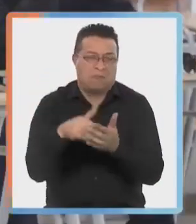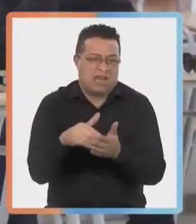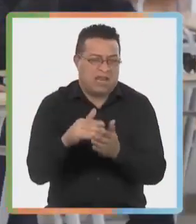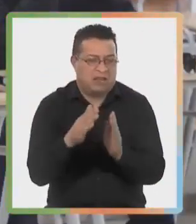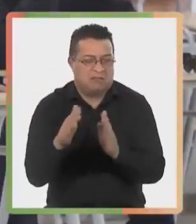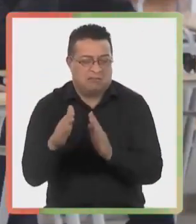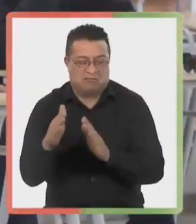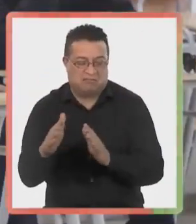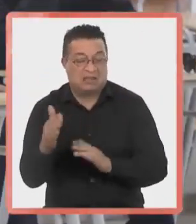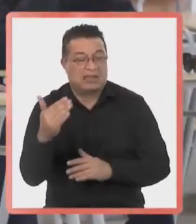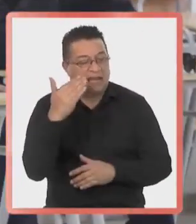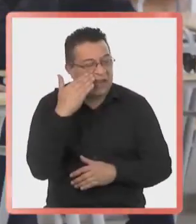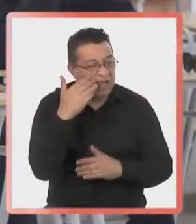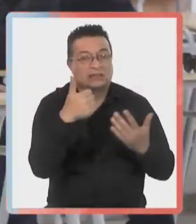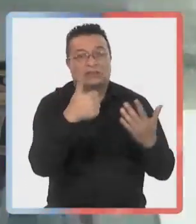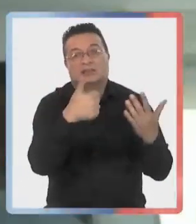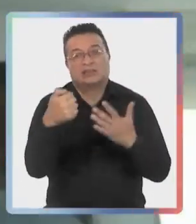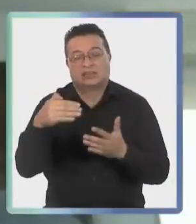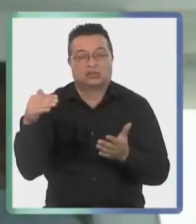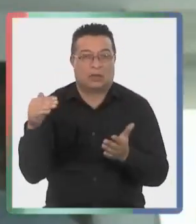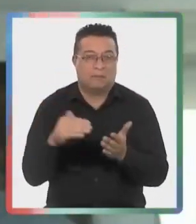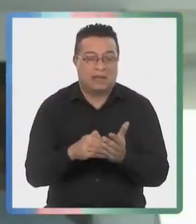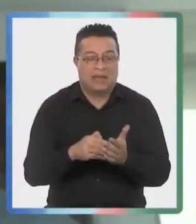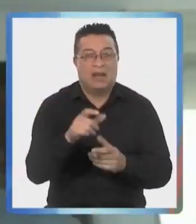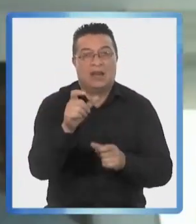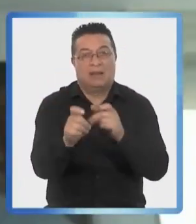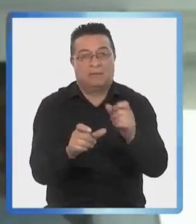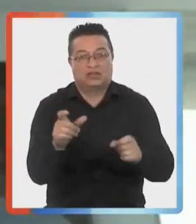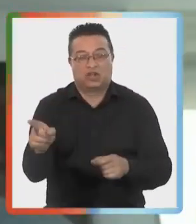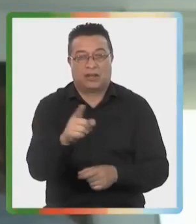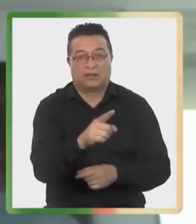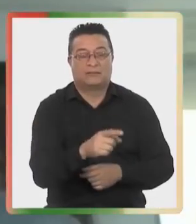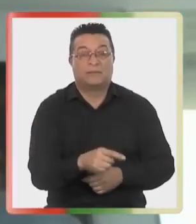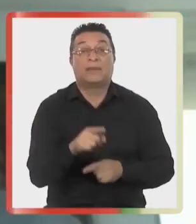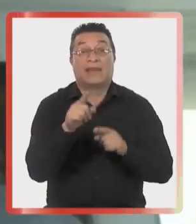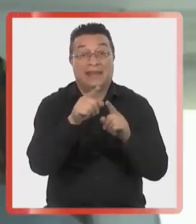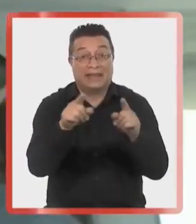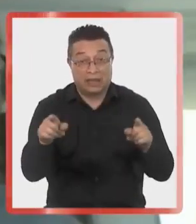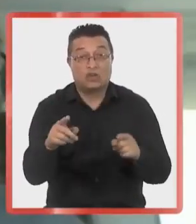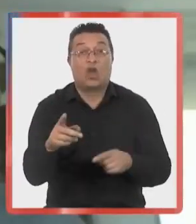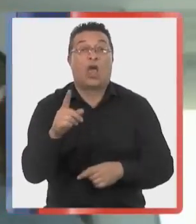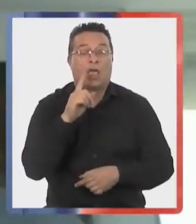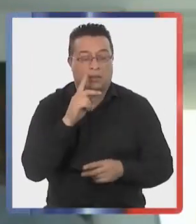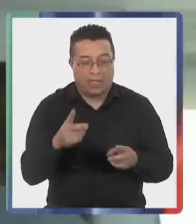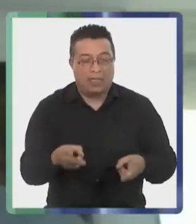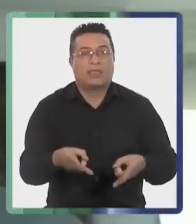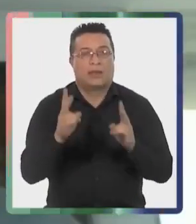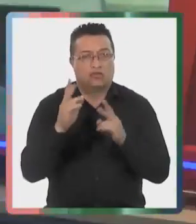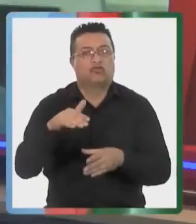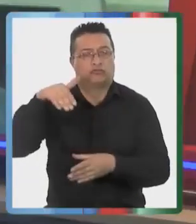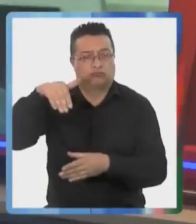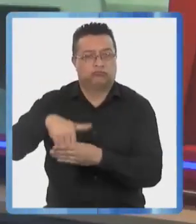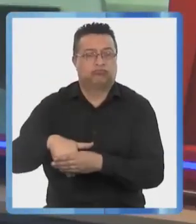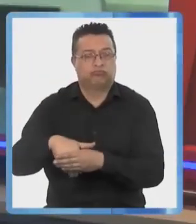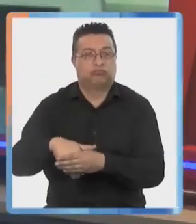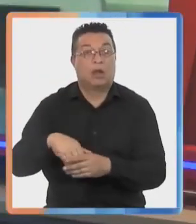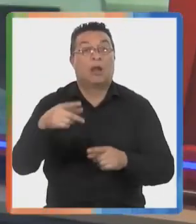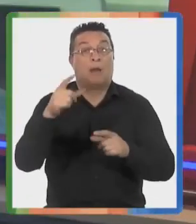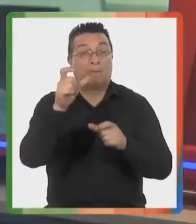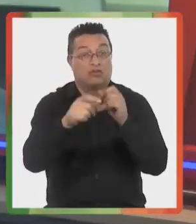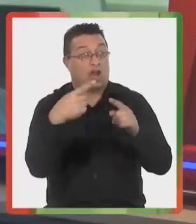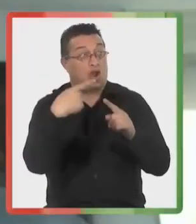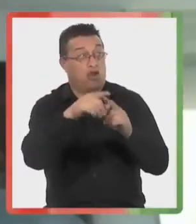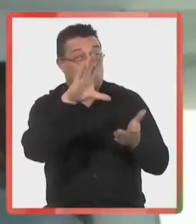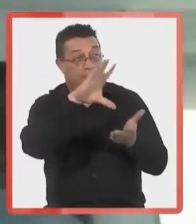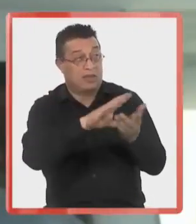595.739. Casi estamos hablando de 600.000 electores. Y ellos tienen el derecho a sufragio. Son extranjeros